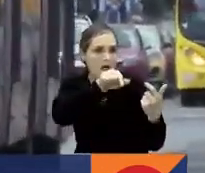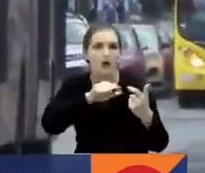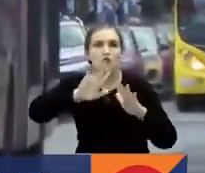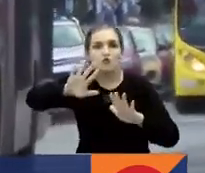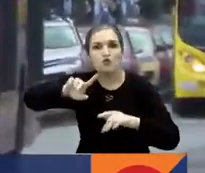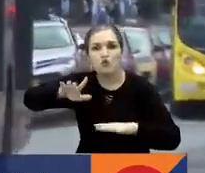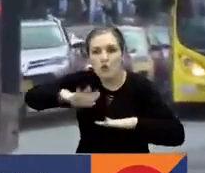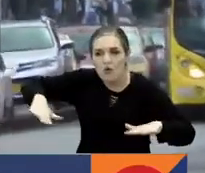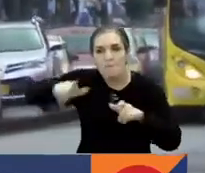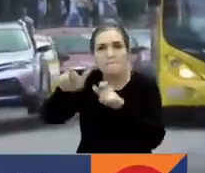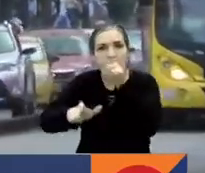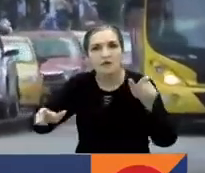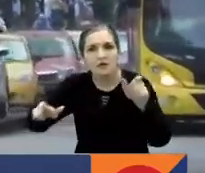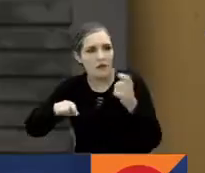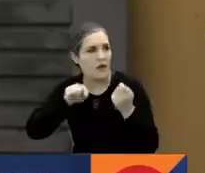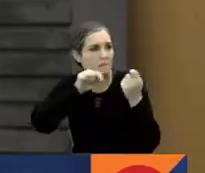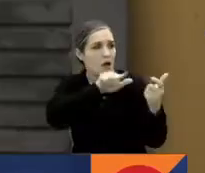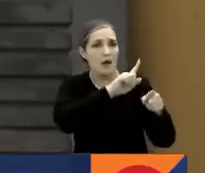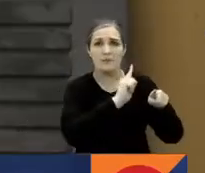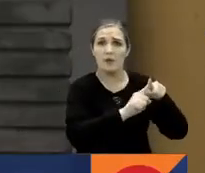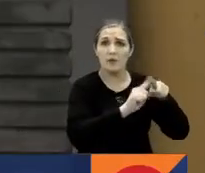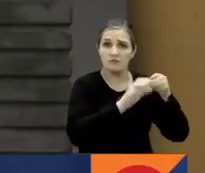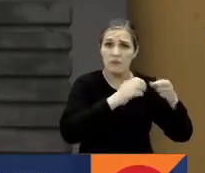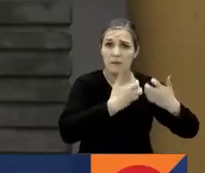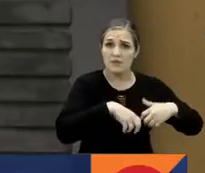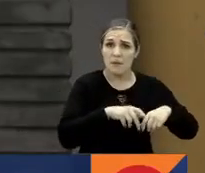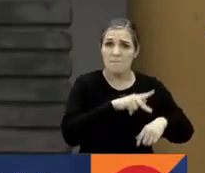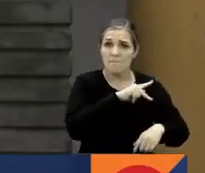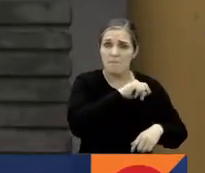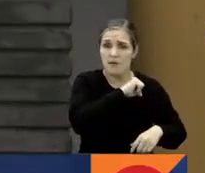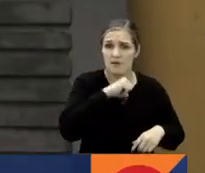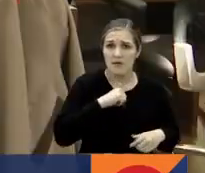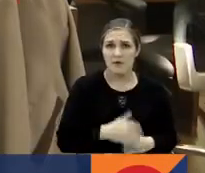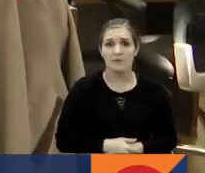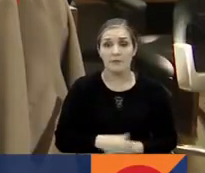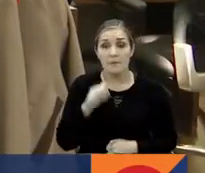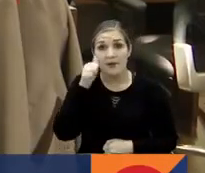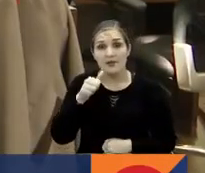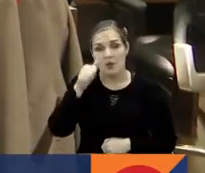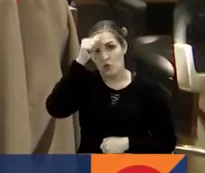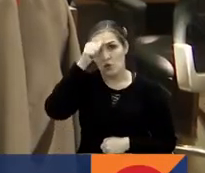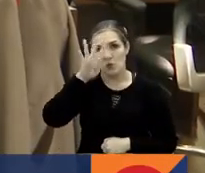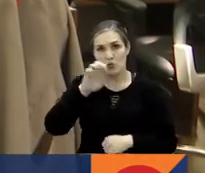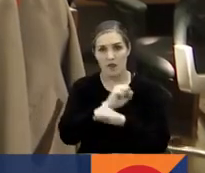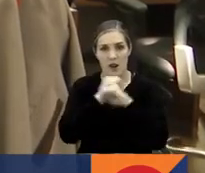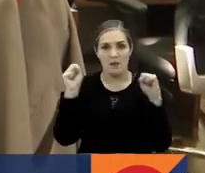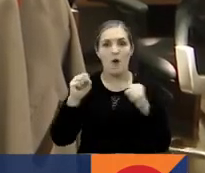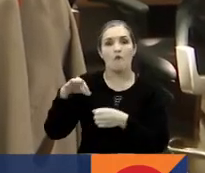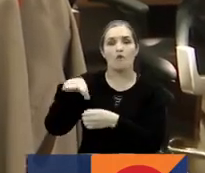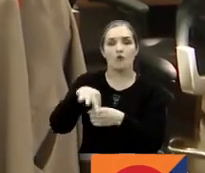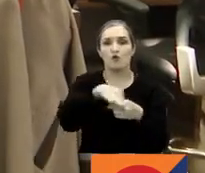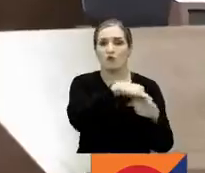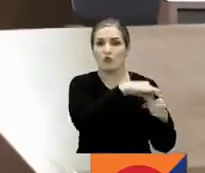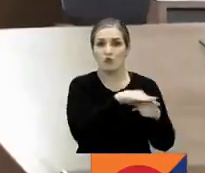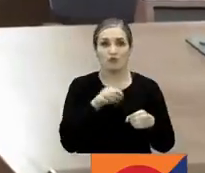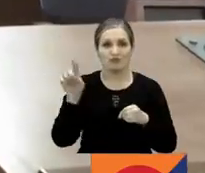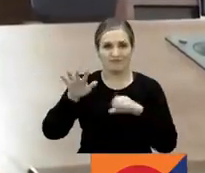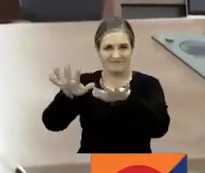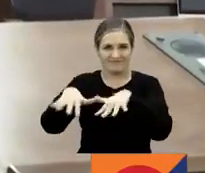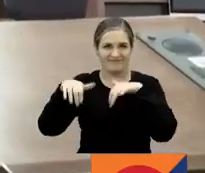en un modelo privado como es Transmilenio. Este domingo a las 9 de la mañana comenzará la votación en el Cabildo Distrital, donde se espera una